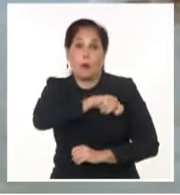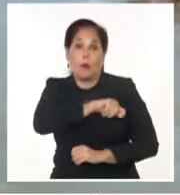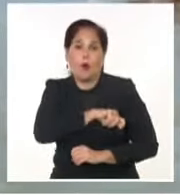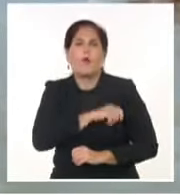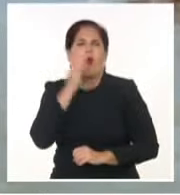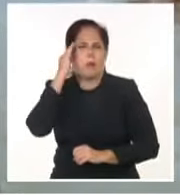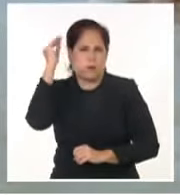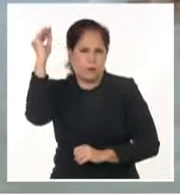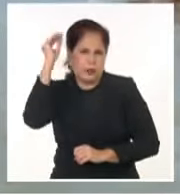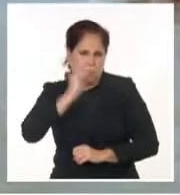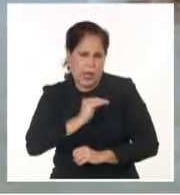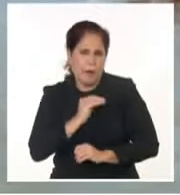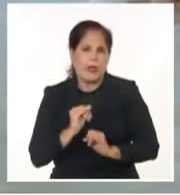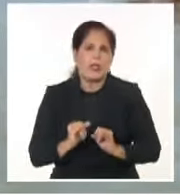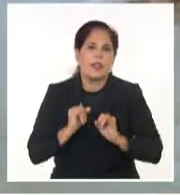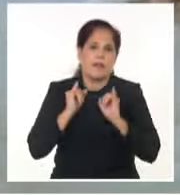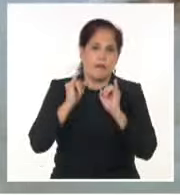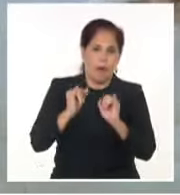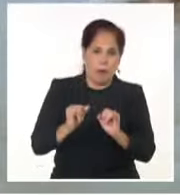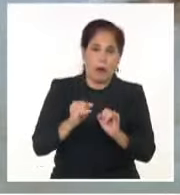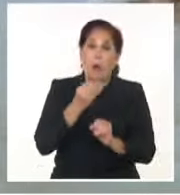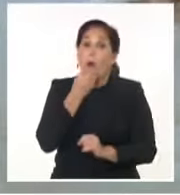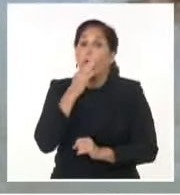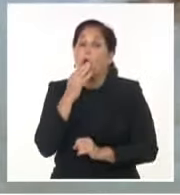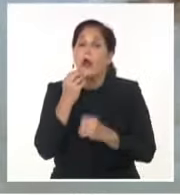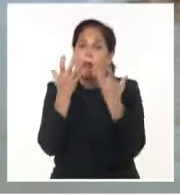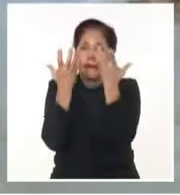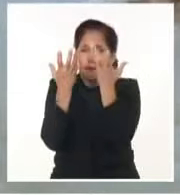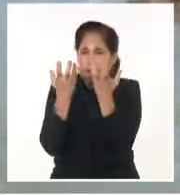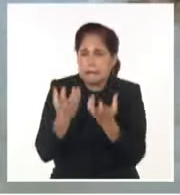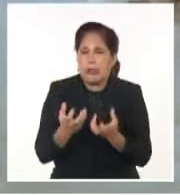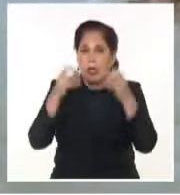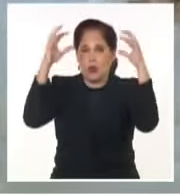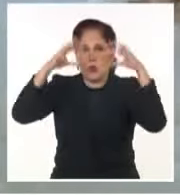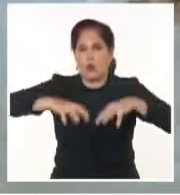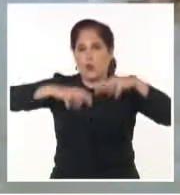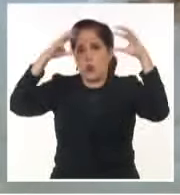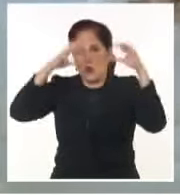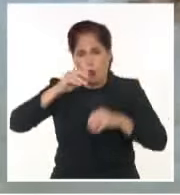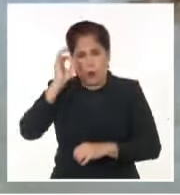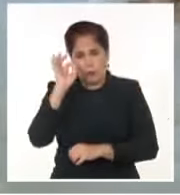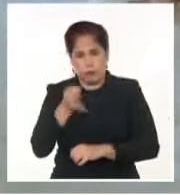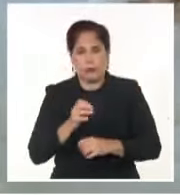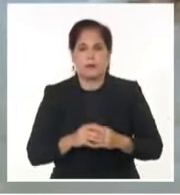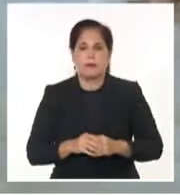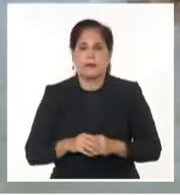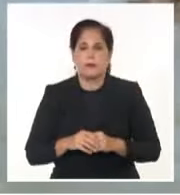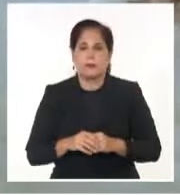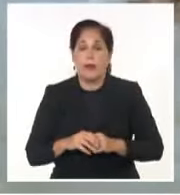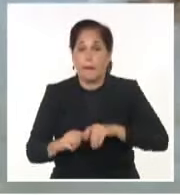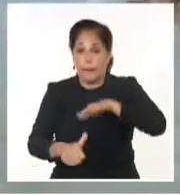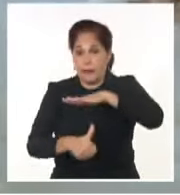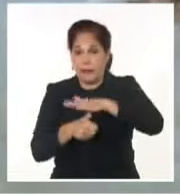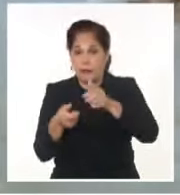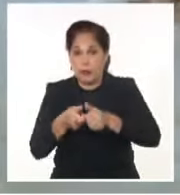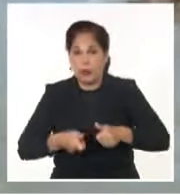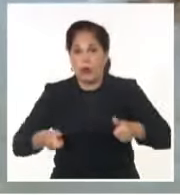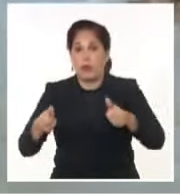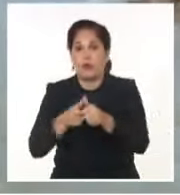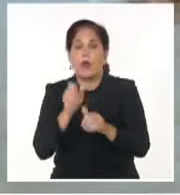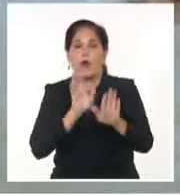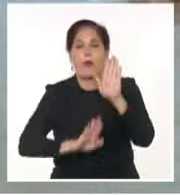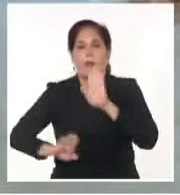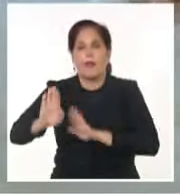tanto, informada sobre el posible deterioro de las condiciones del tiempo en las próximas horas. Es por ello que los presidentes de Consejo de Defensa en